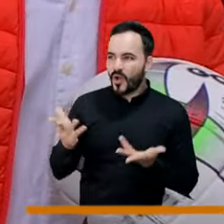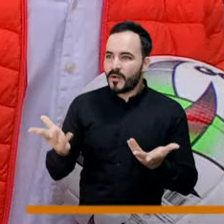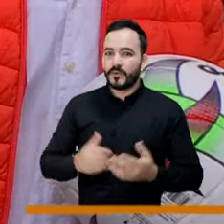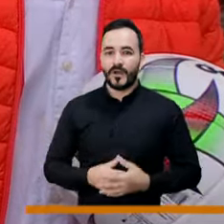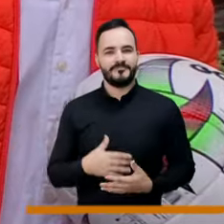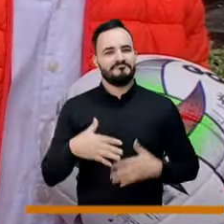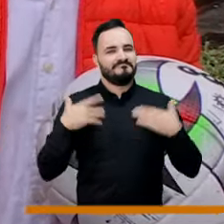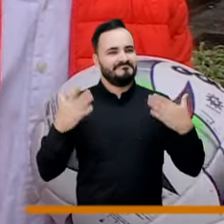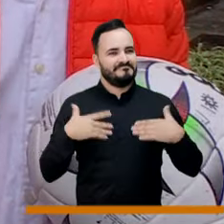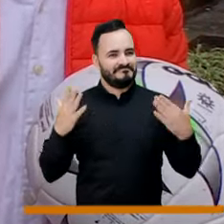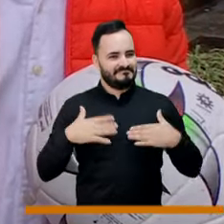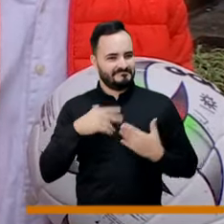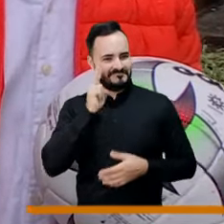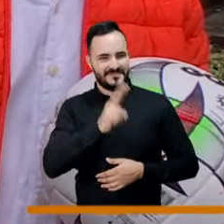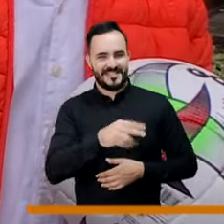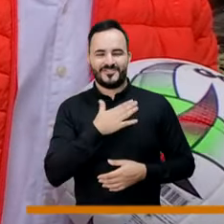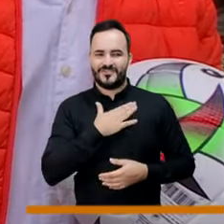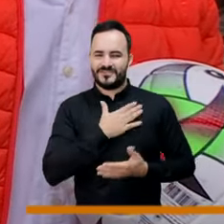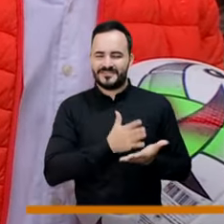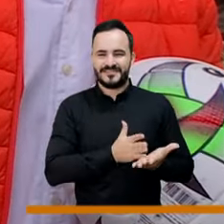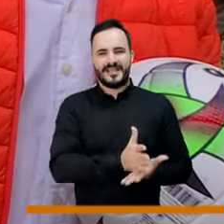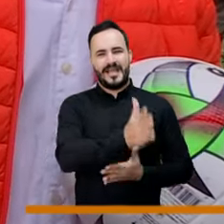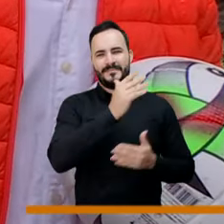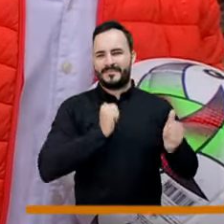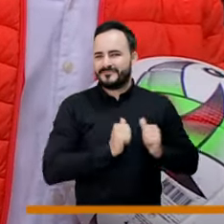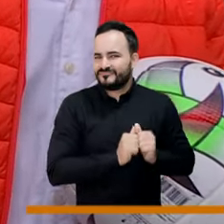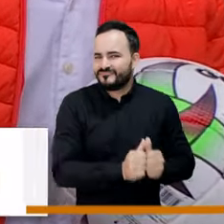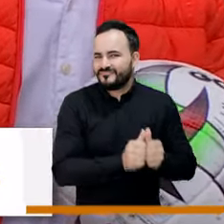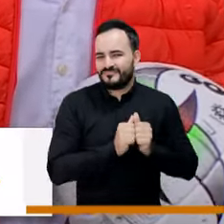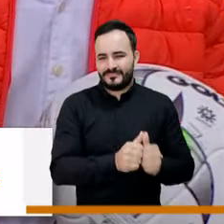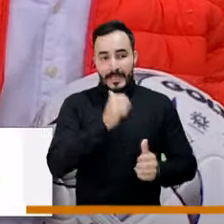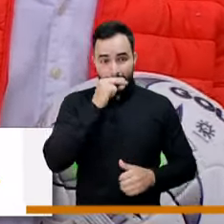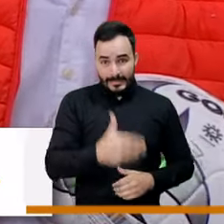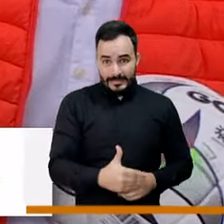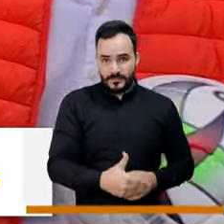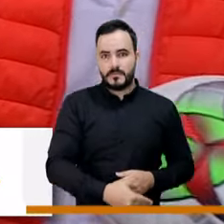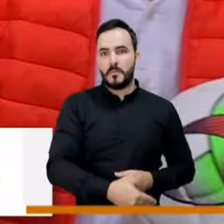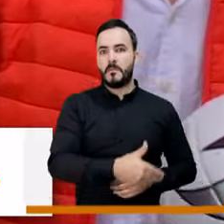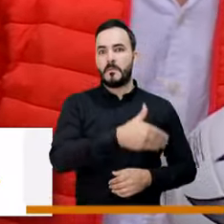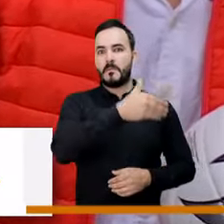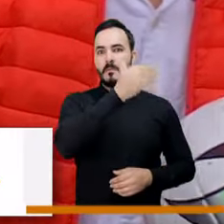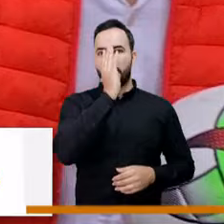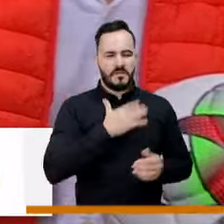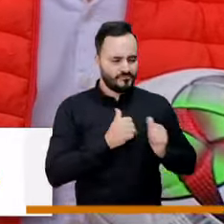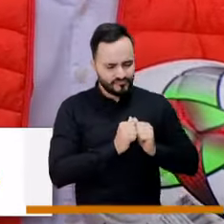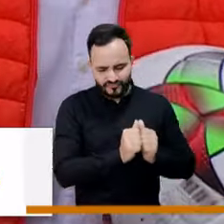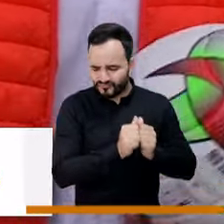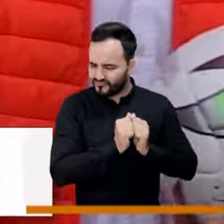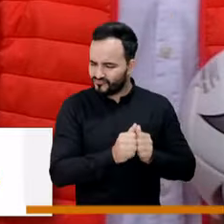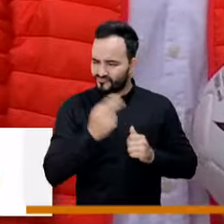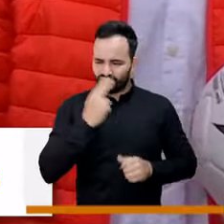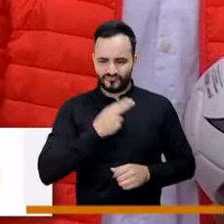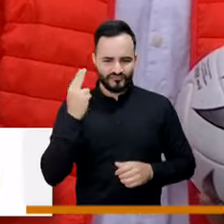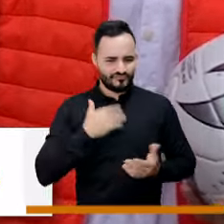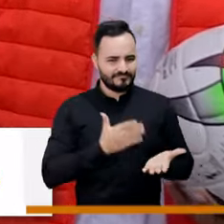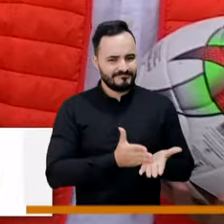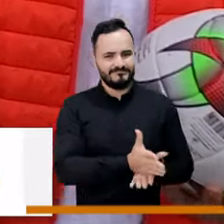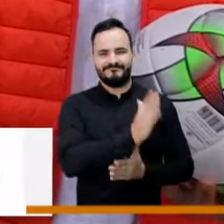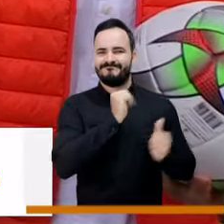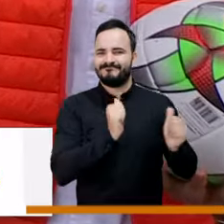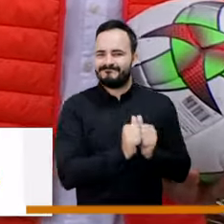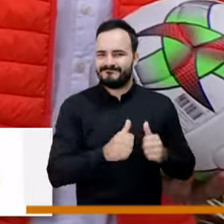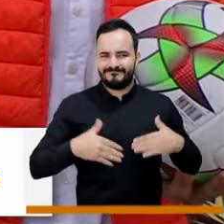estar conmigo, ahora niño, de pronto adulto, me da esa fuerza y las